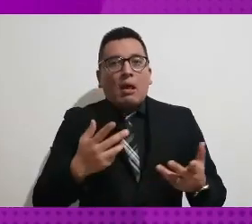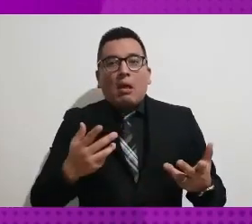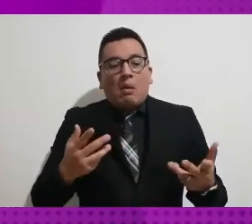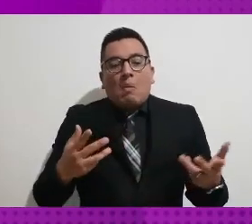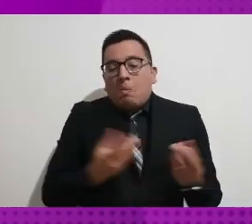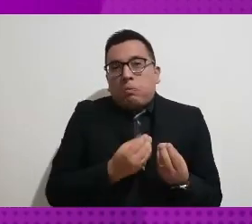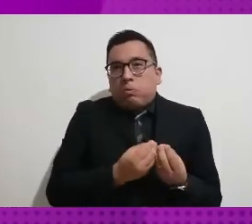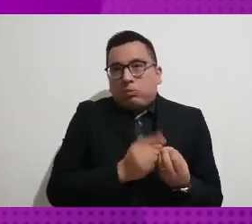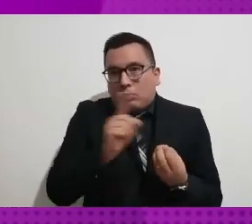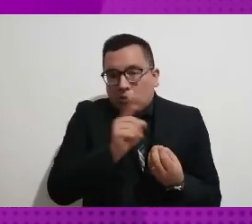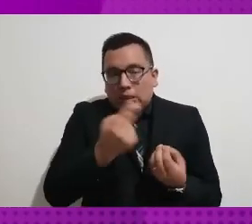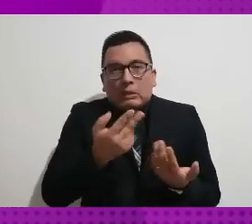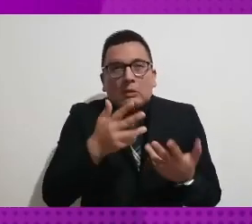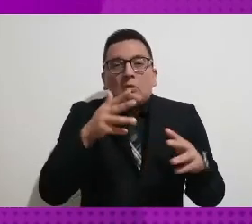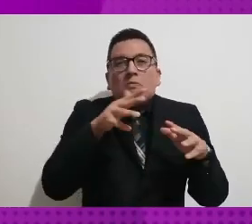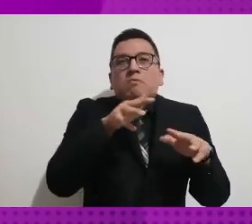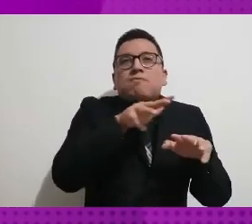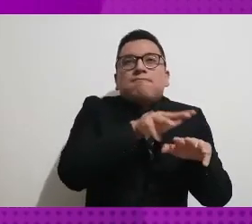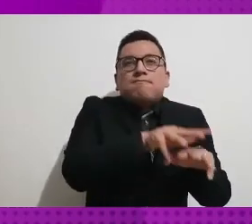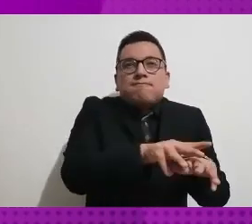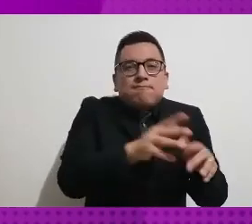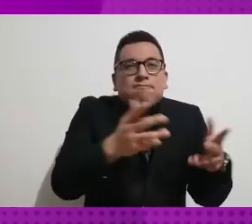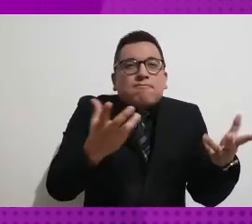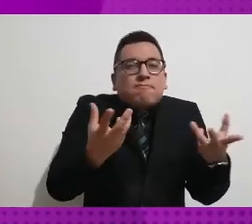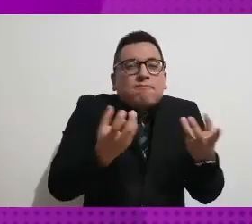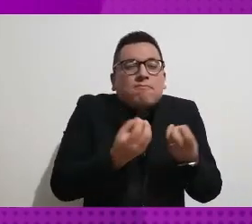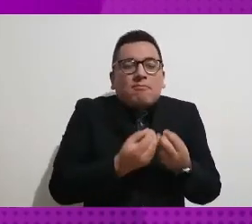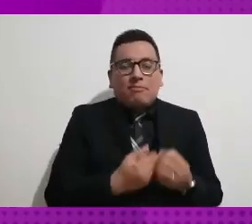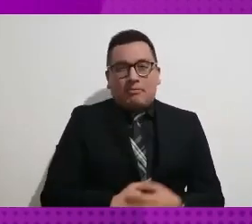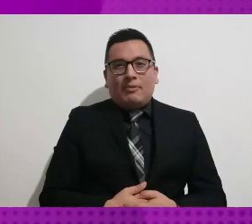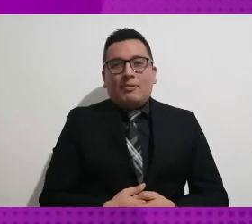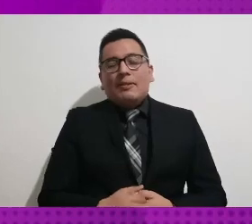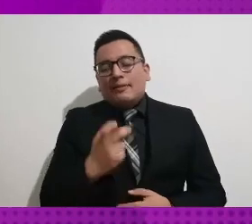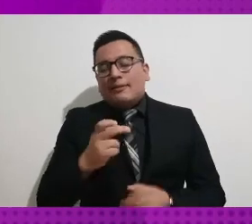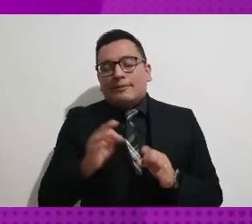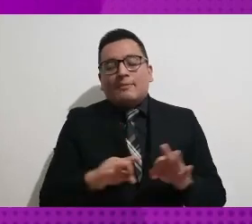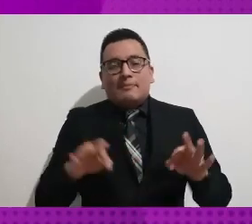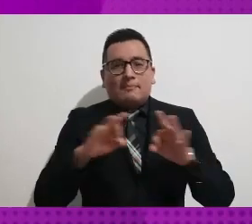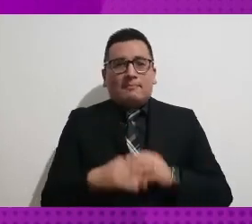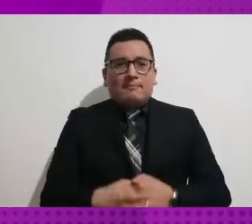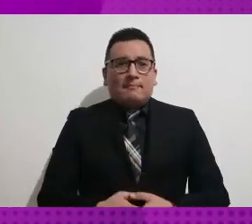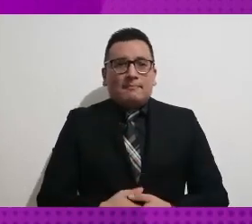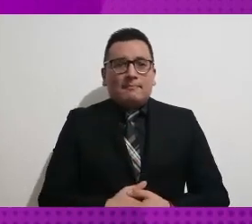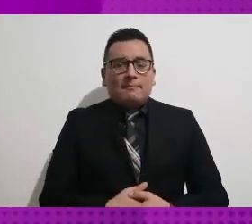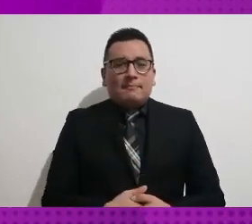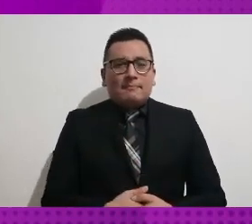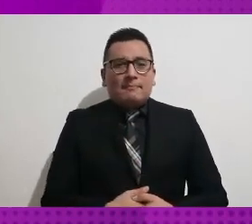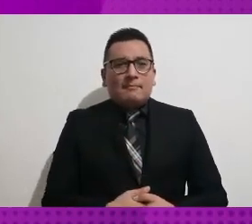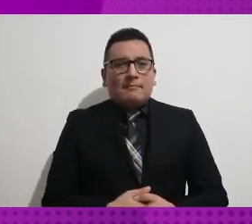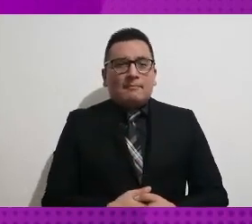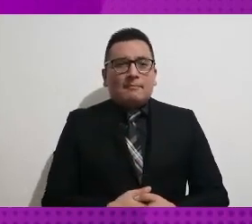integrarlo, ¿sí? Entonces, eso es una de las primeras acciones.